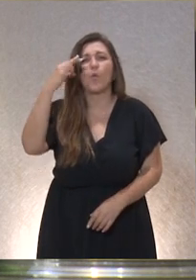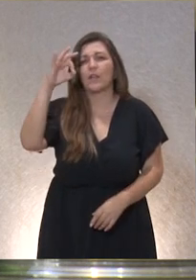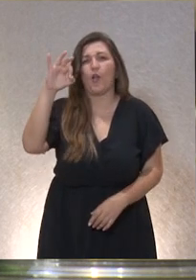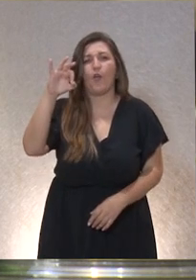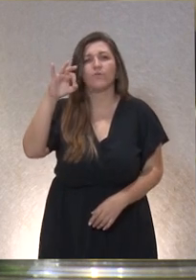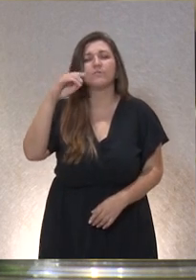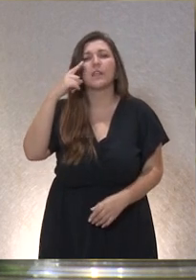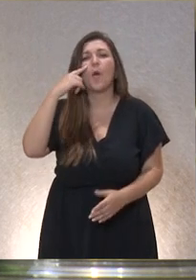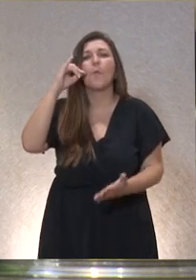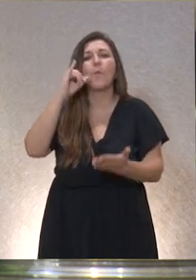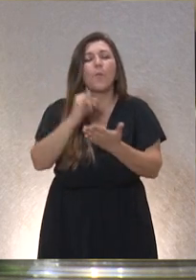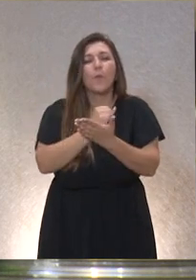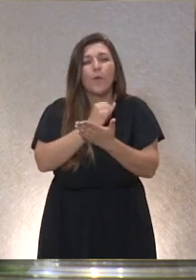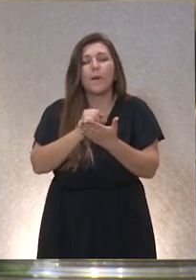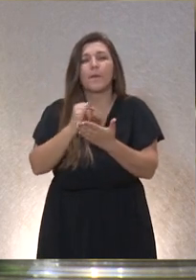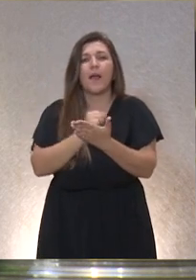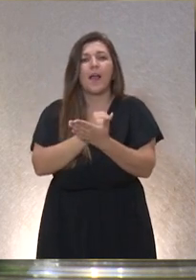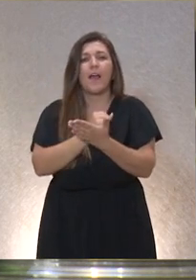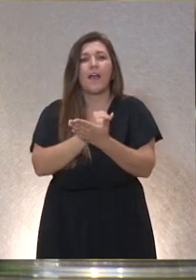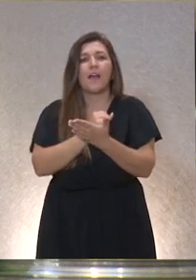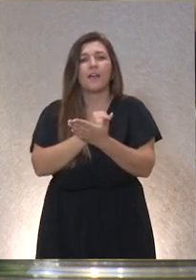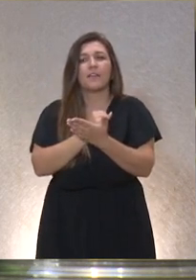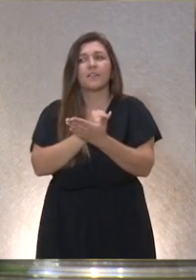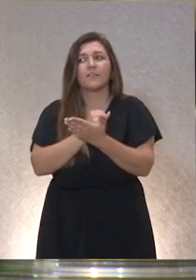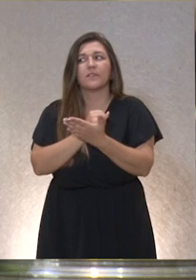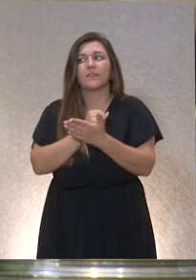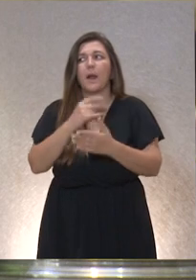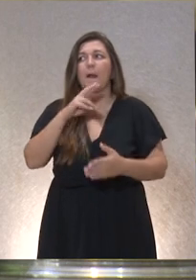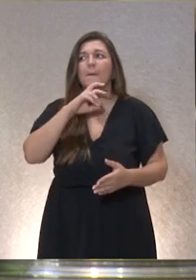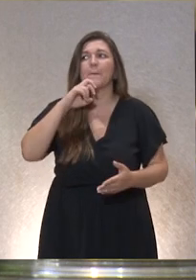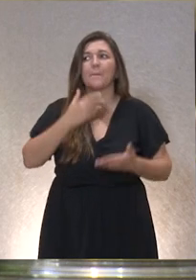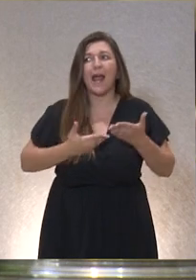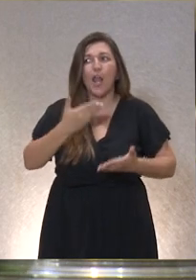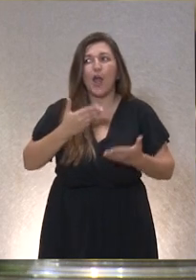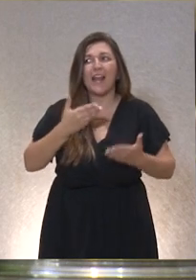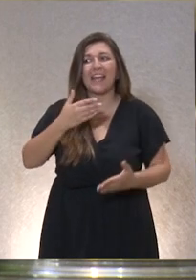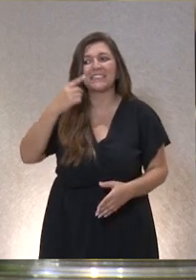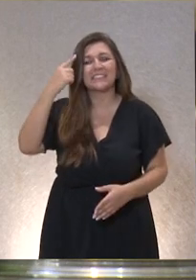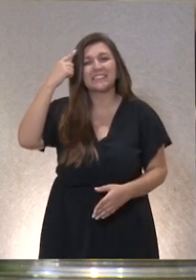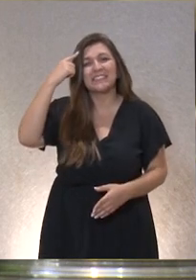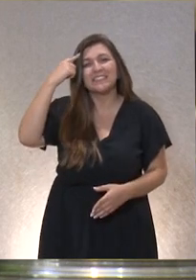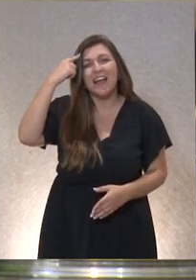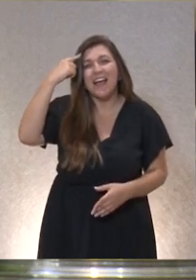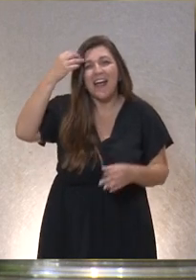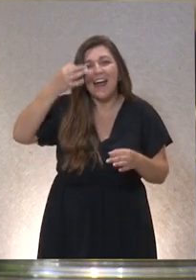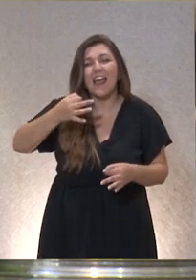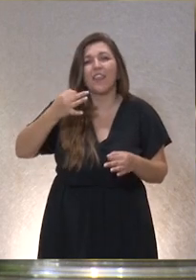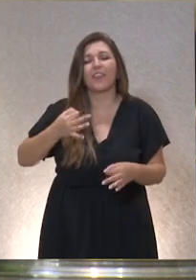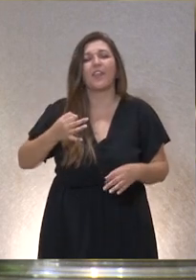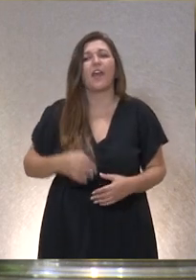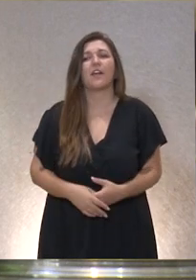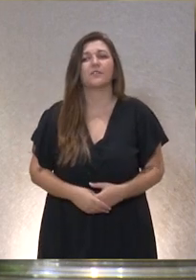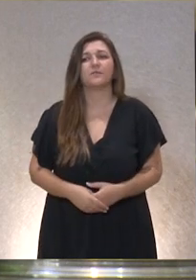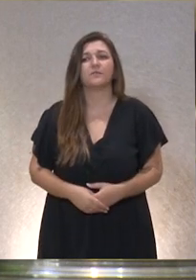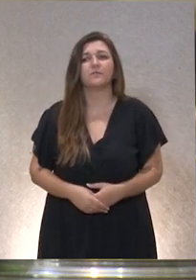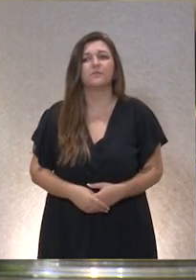eh eh nuestros valores nuestras creencias y que han sido